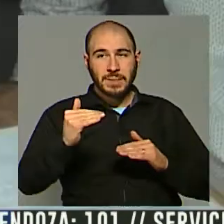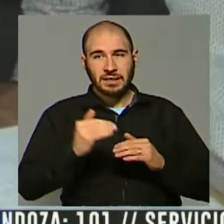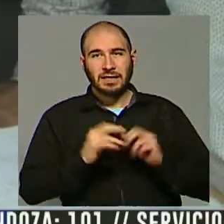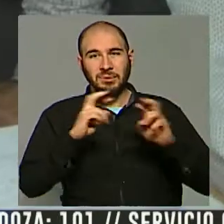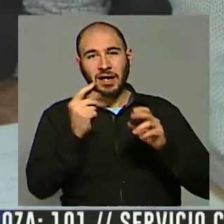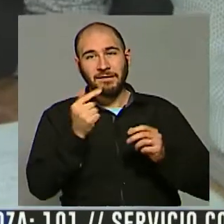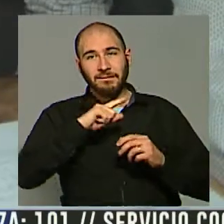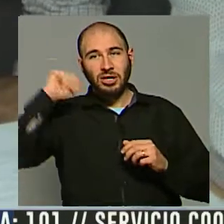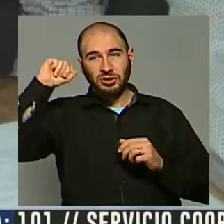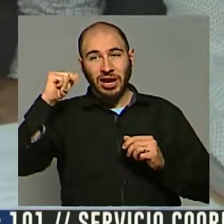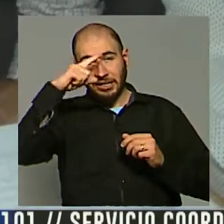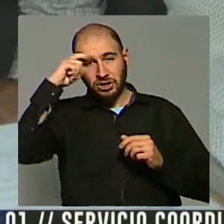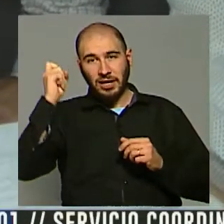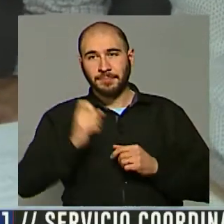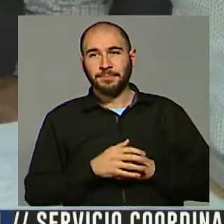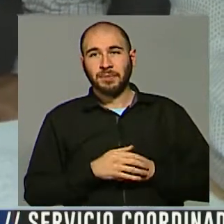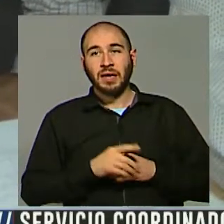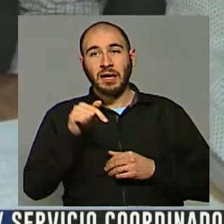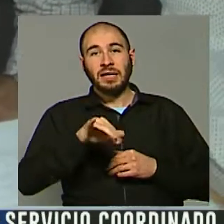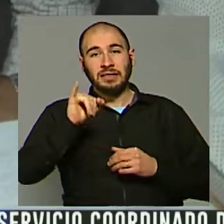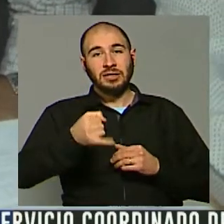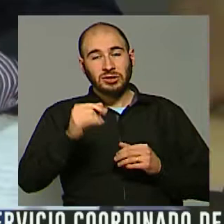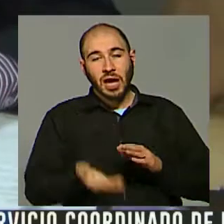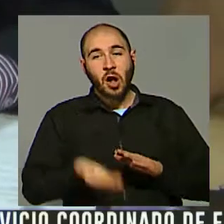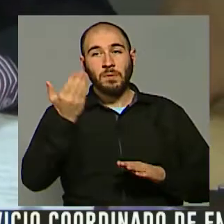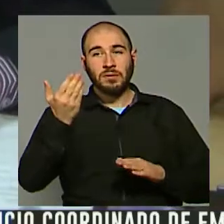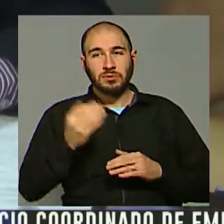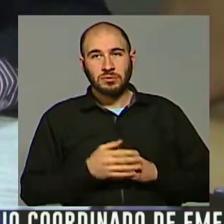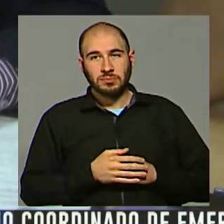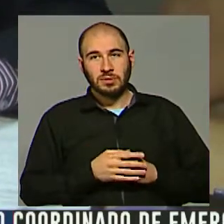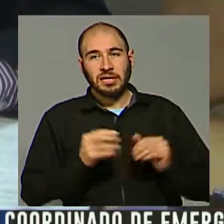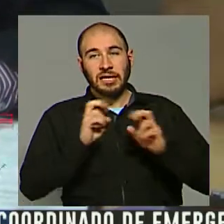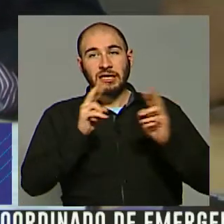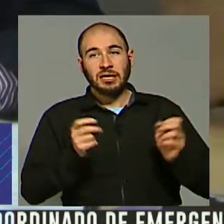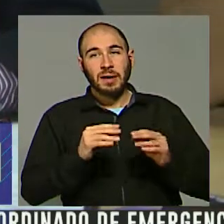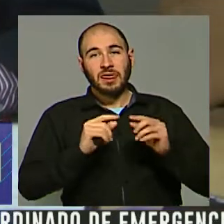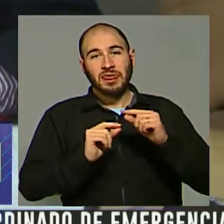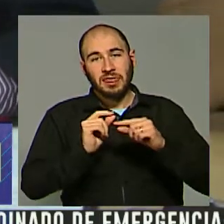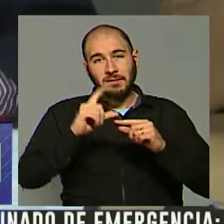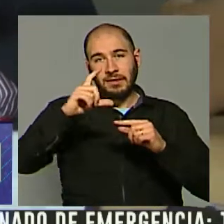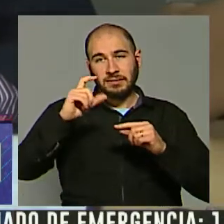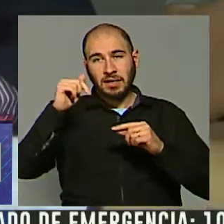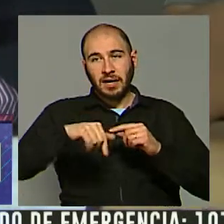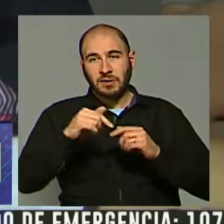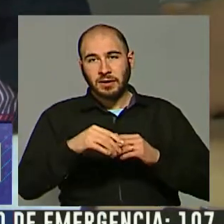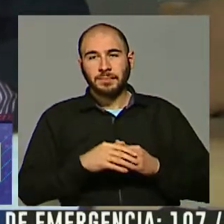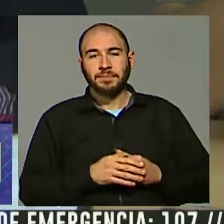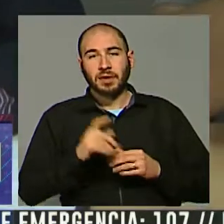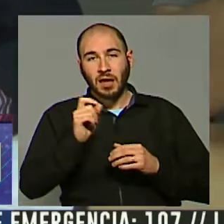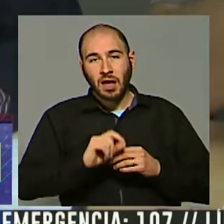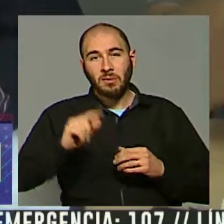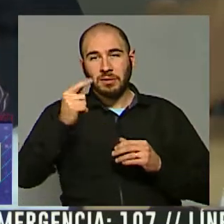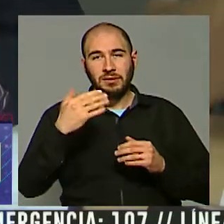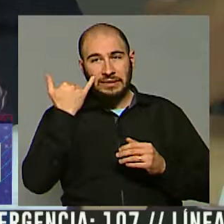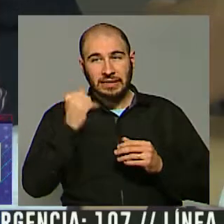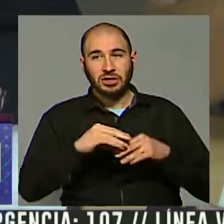cuanto a la inflación a nivel nacional, debían de reajustarse lo que tiene que ver con esta diferencia que se va a producir a partir del incremento que ya